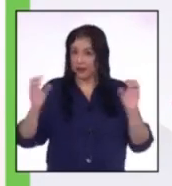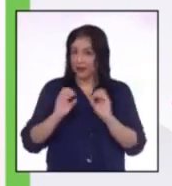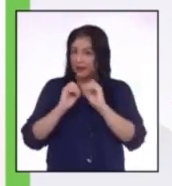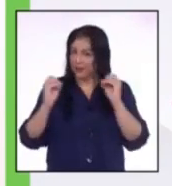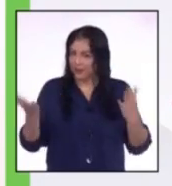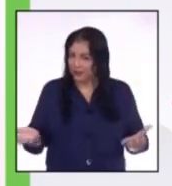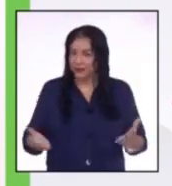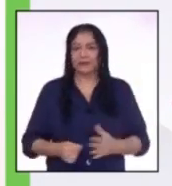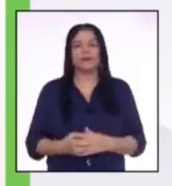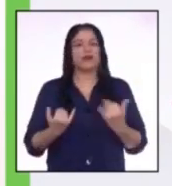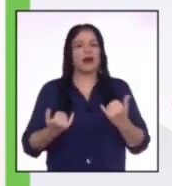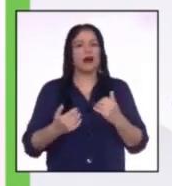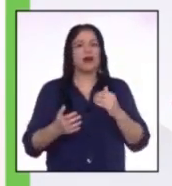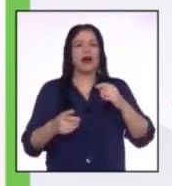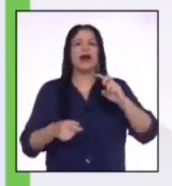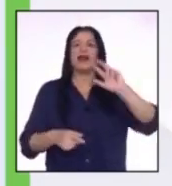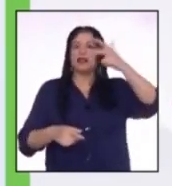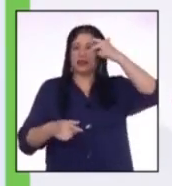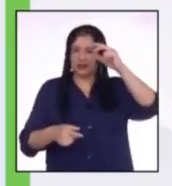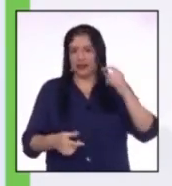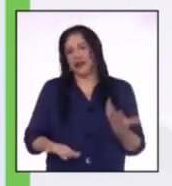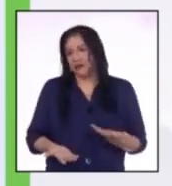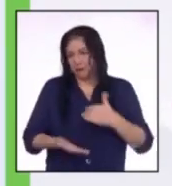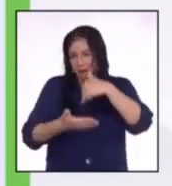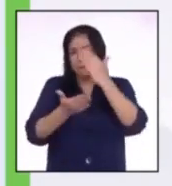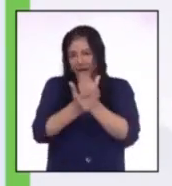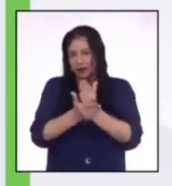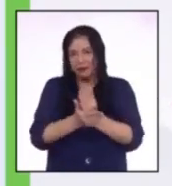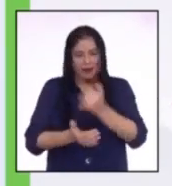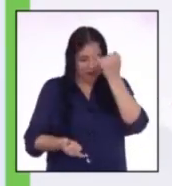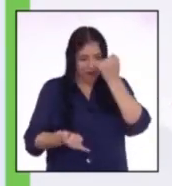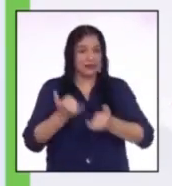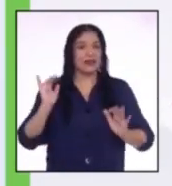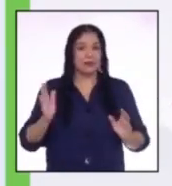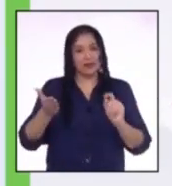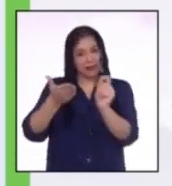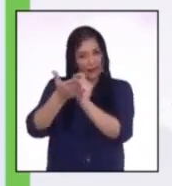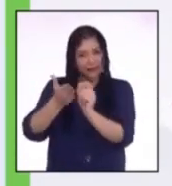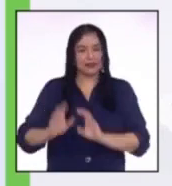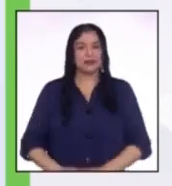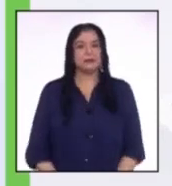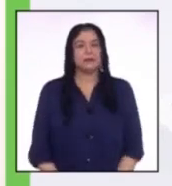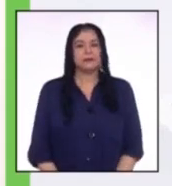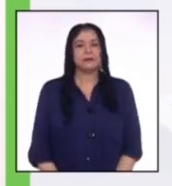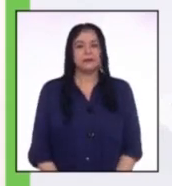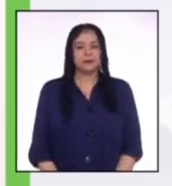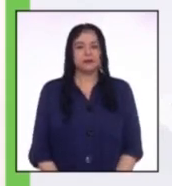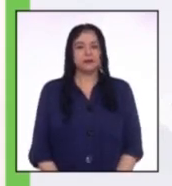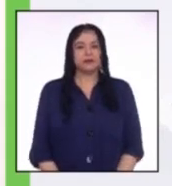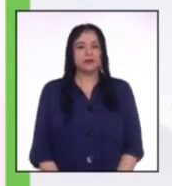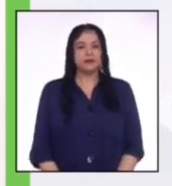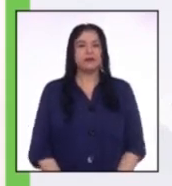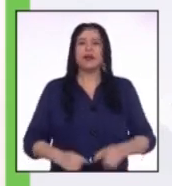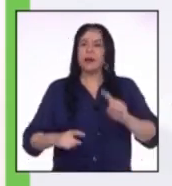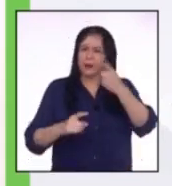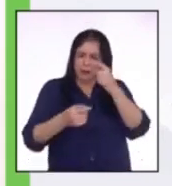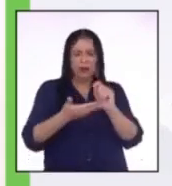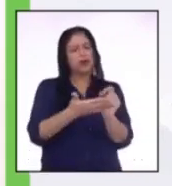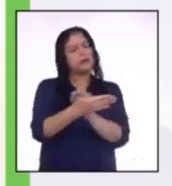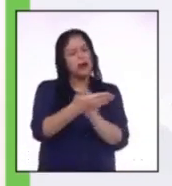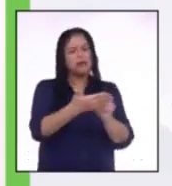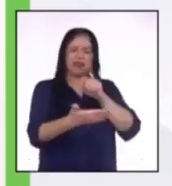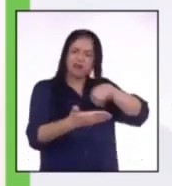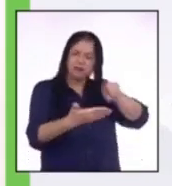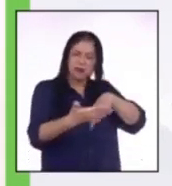ahora pasamos a la escritura de la versión final del texto en el borrador ya